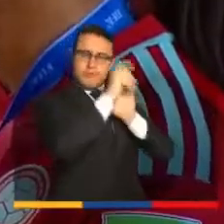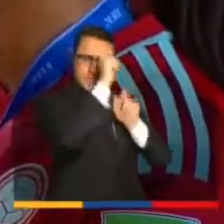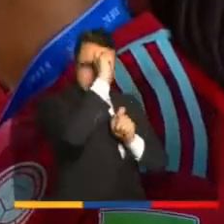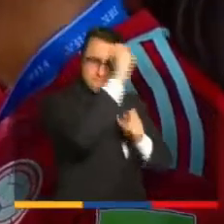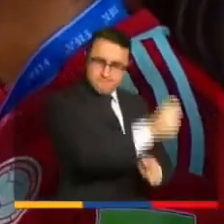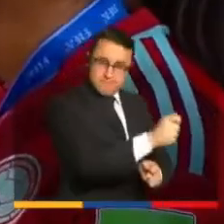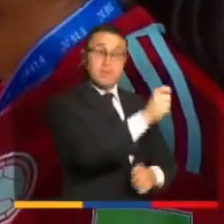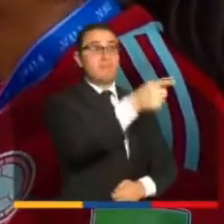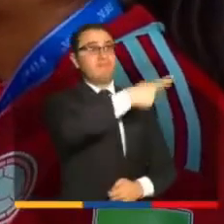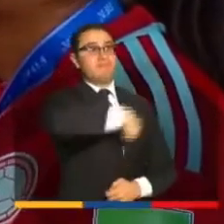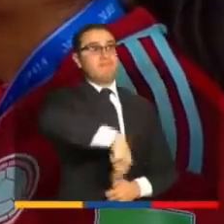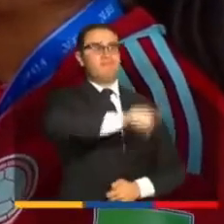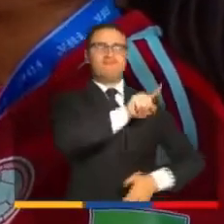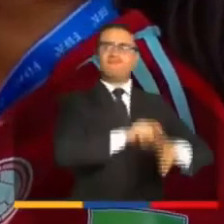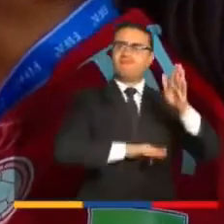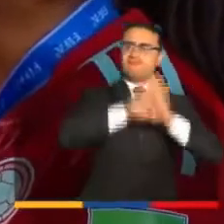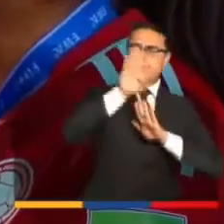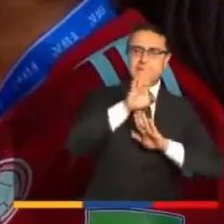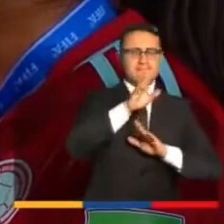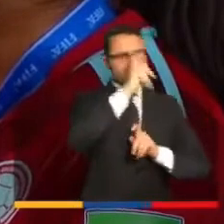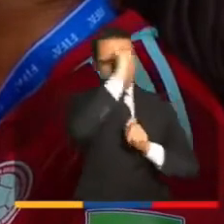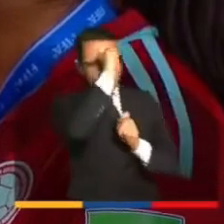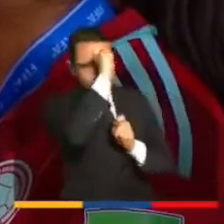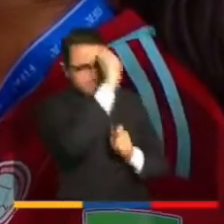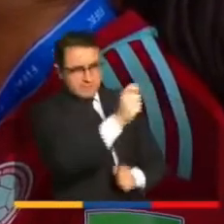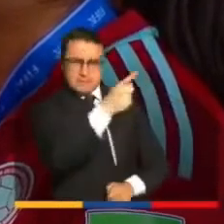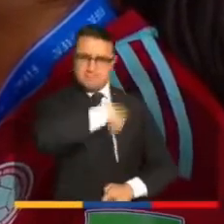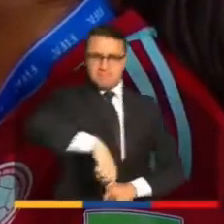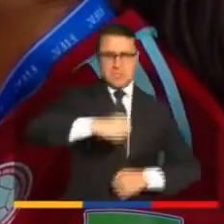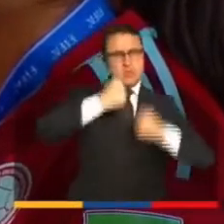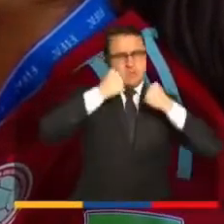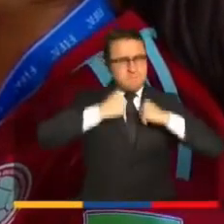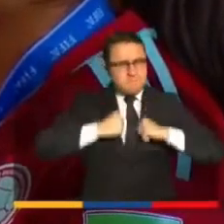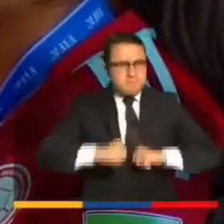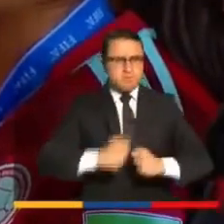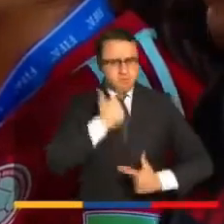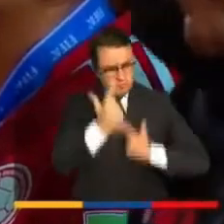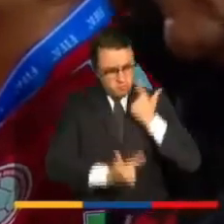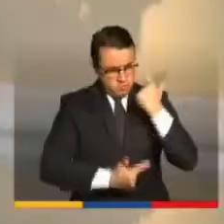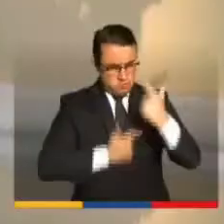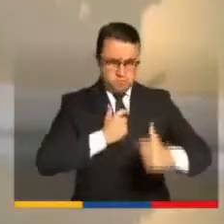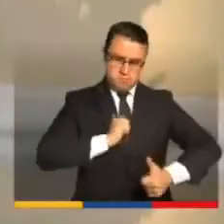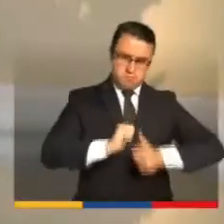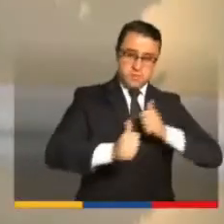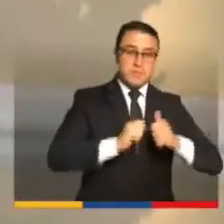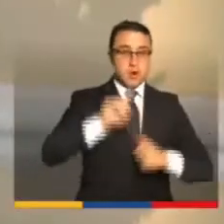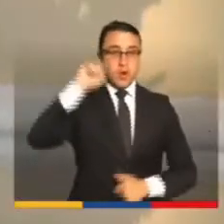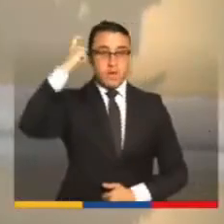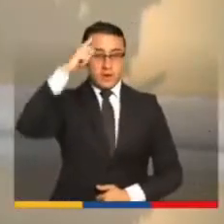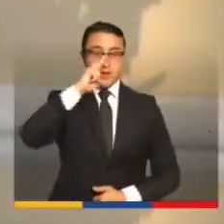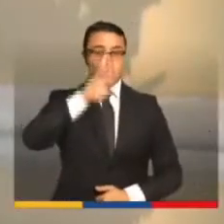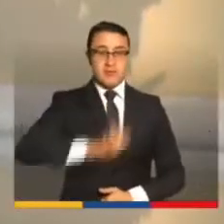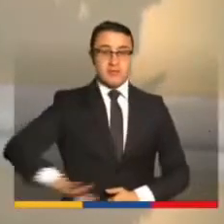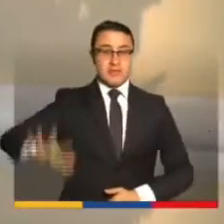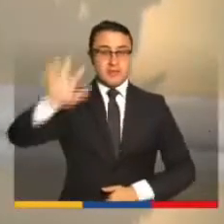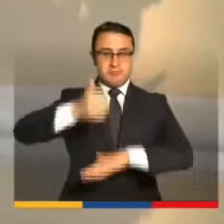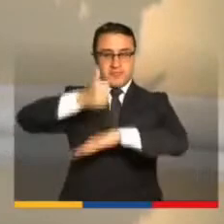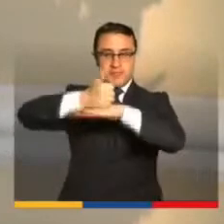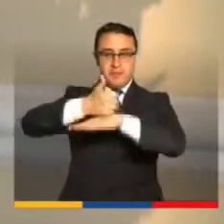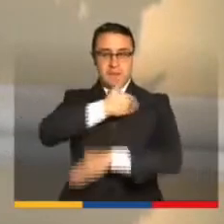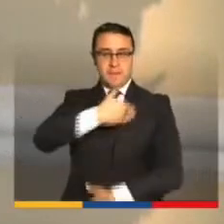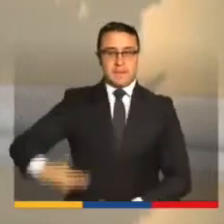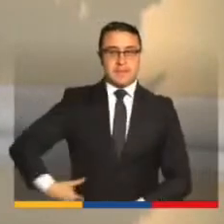reconociendo sus logros, pero también sus sacrificios y tenacidad como atletas, a continuación, el Gobierno Nacional, en cabeza del presidente Gustavo